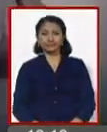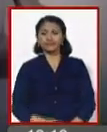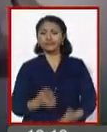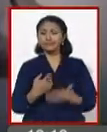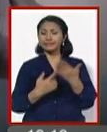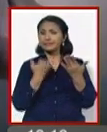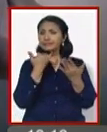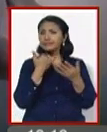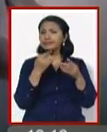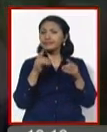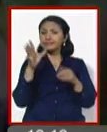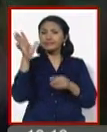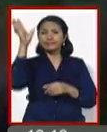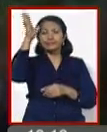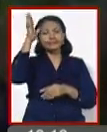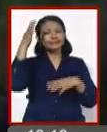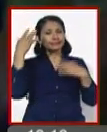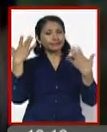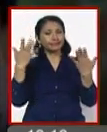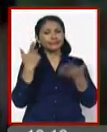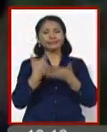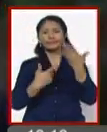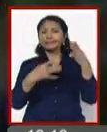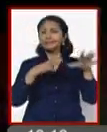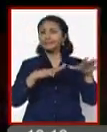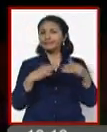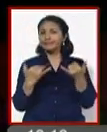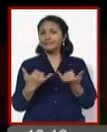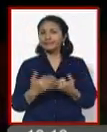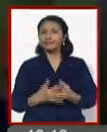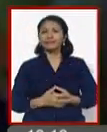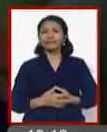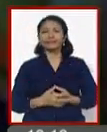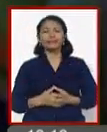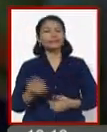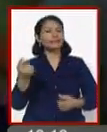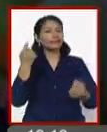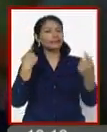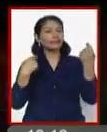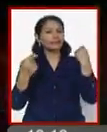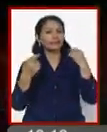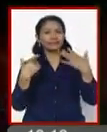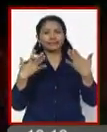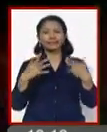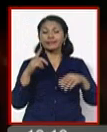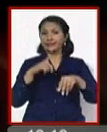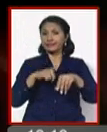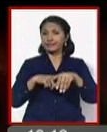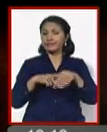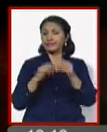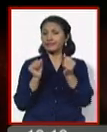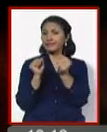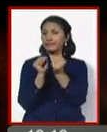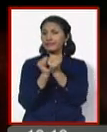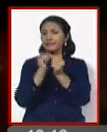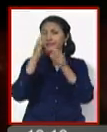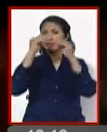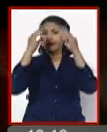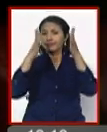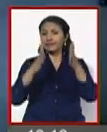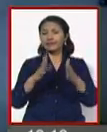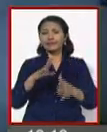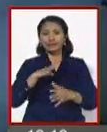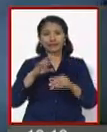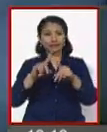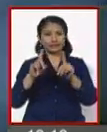¿Qué pasó? También está mi padre. ¿Qué voy a hacer ahora? Yo voy a distraerlos. Y en ese momento vas a ir al lado de tu maestra.